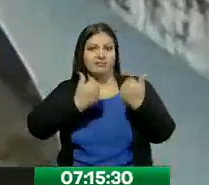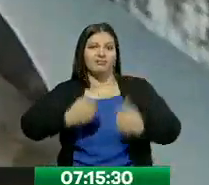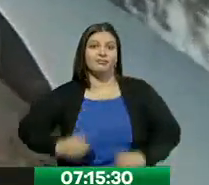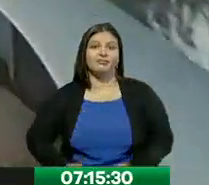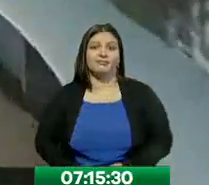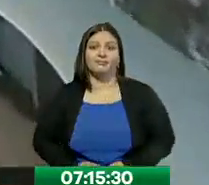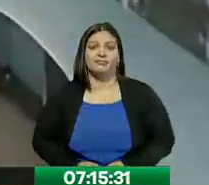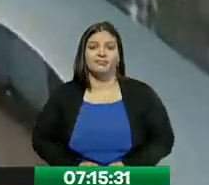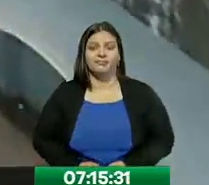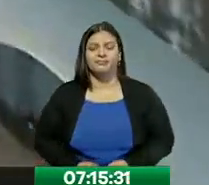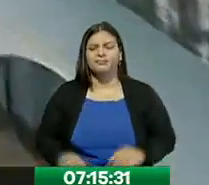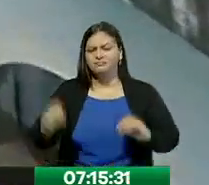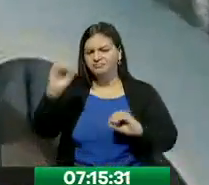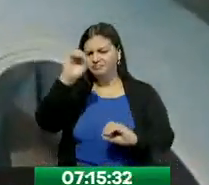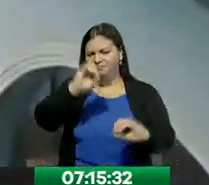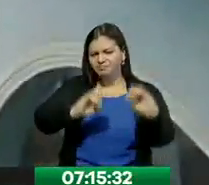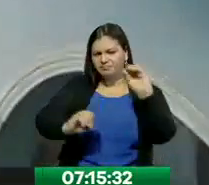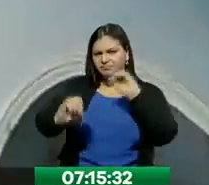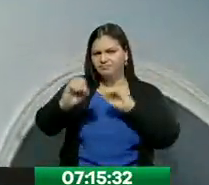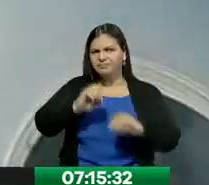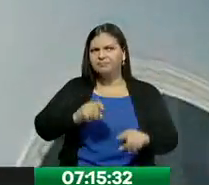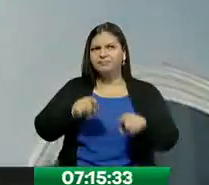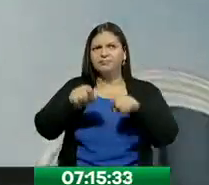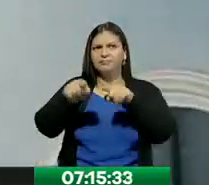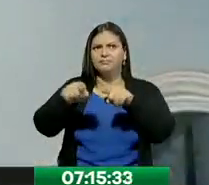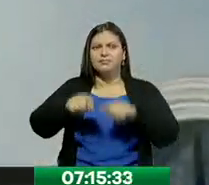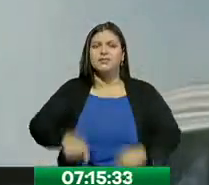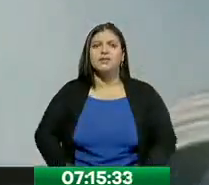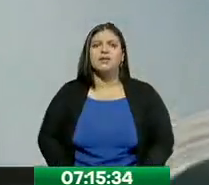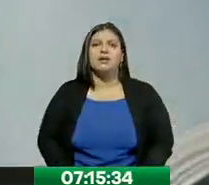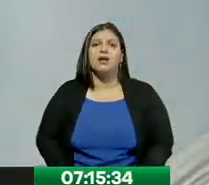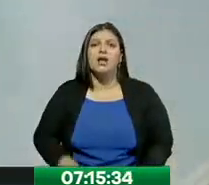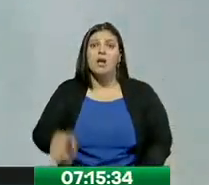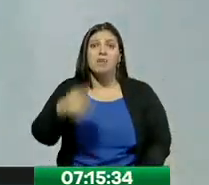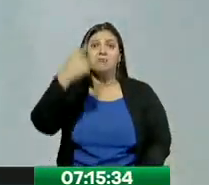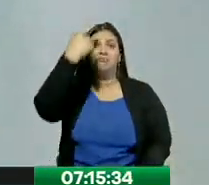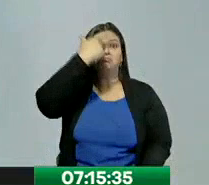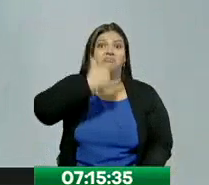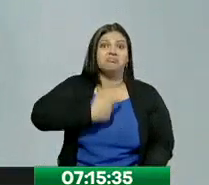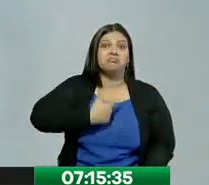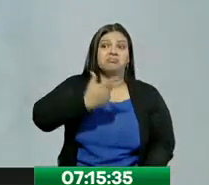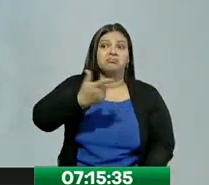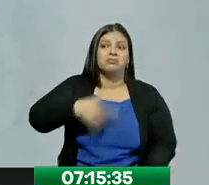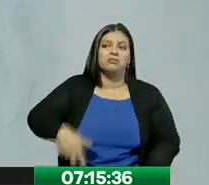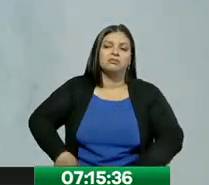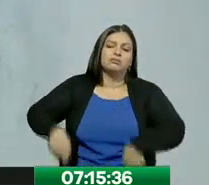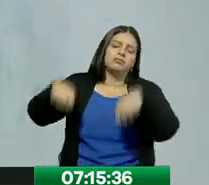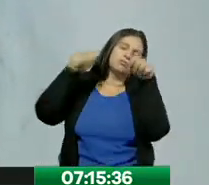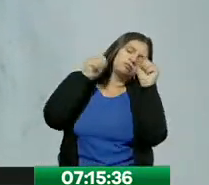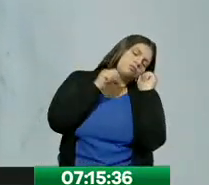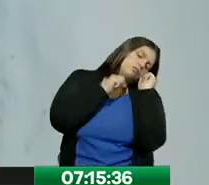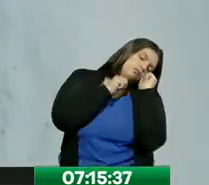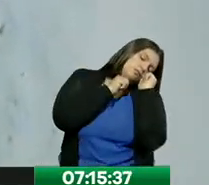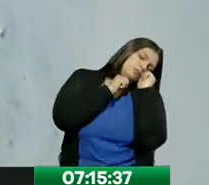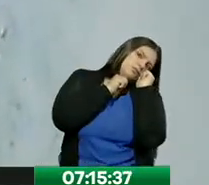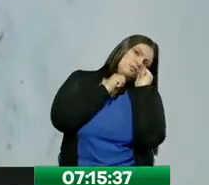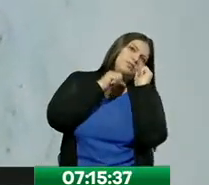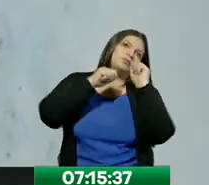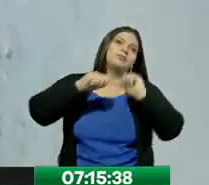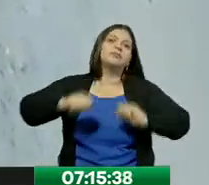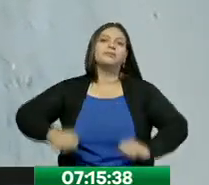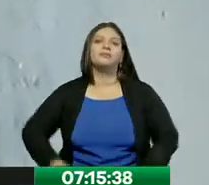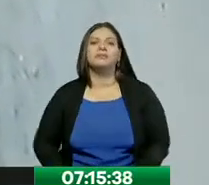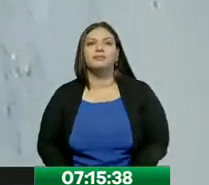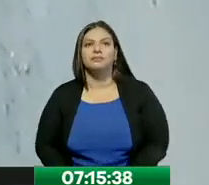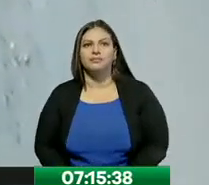y observamos en este momento a una de las personas que suelen estar en este sitio, que probablemente al observar la cámara